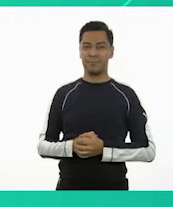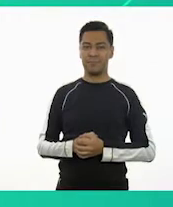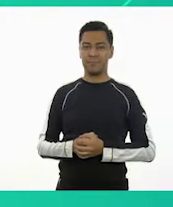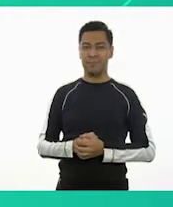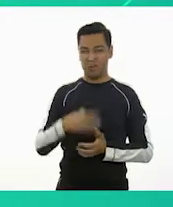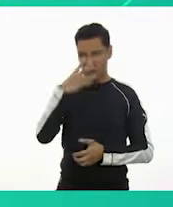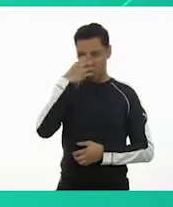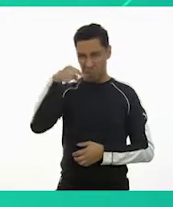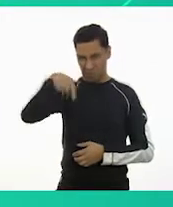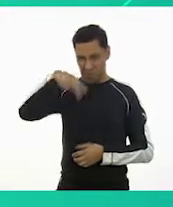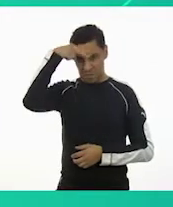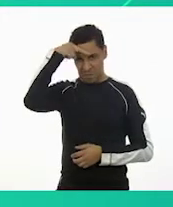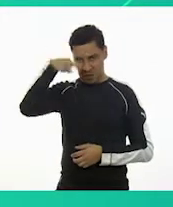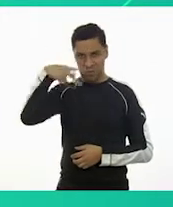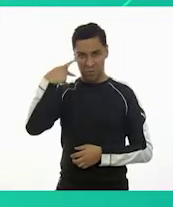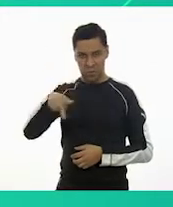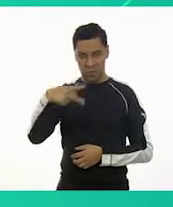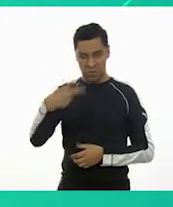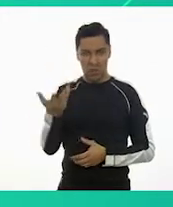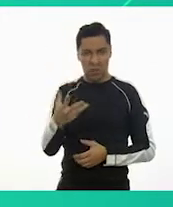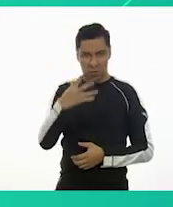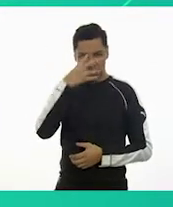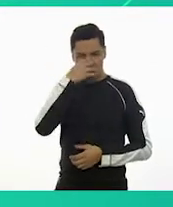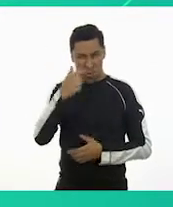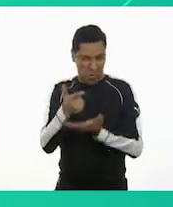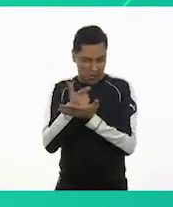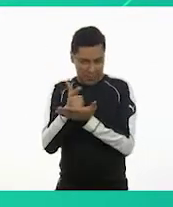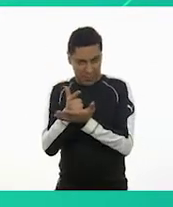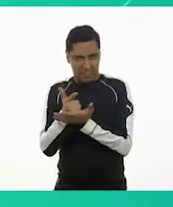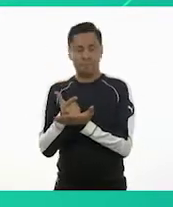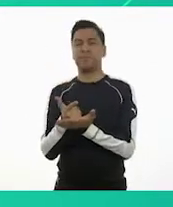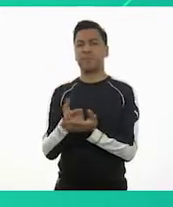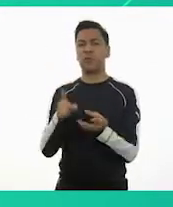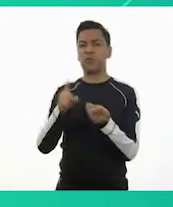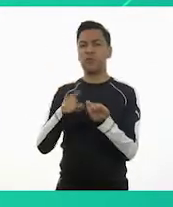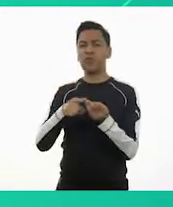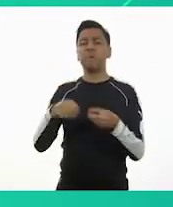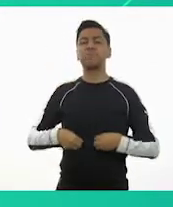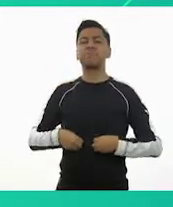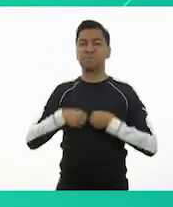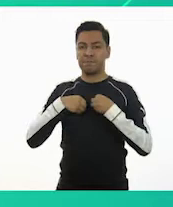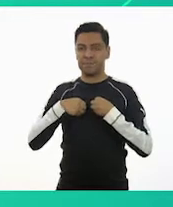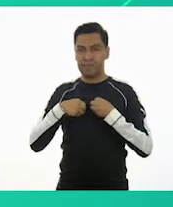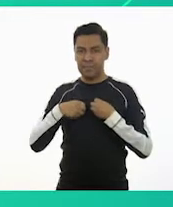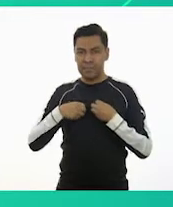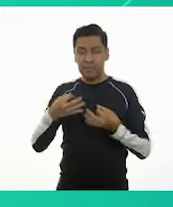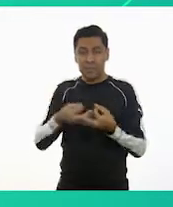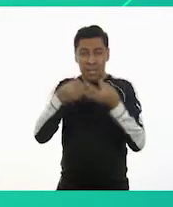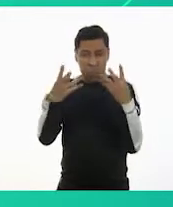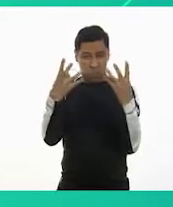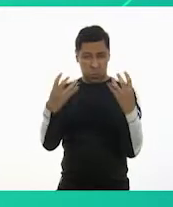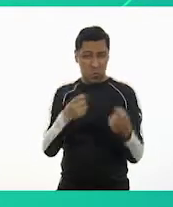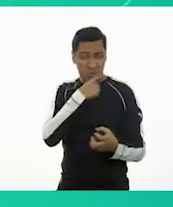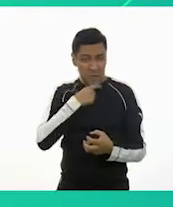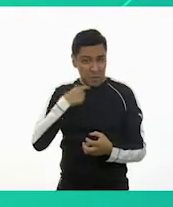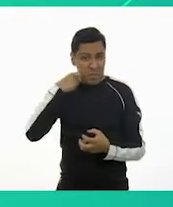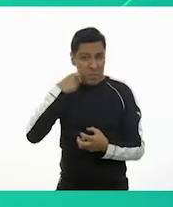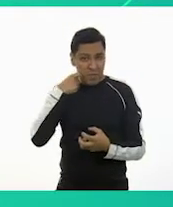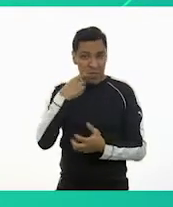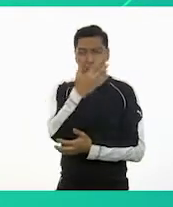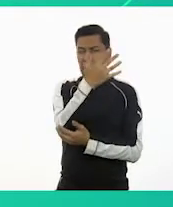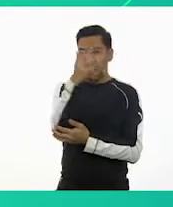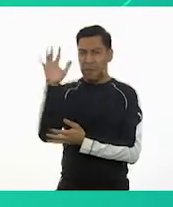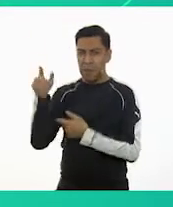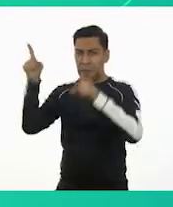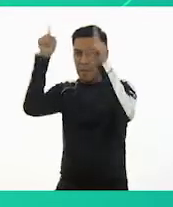El lobo mexicano, una subespecie de lobo gris, habitaba desde zonas desérticas y semiáridas hasta bosques templados de pino y